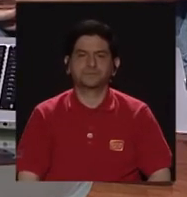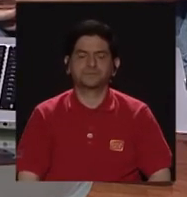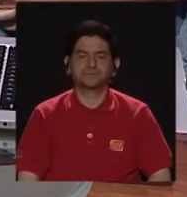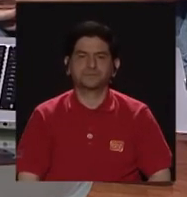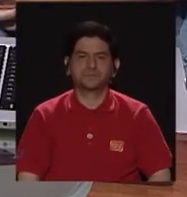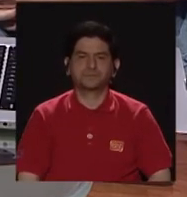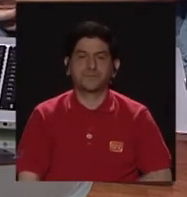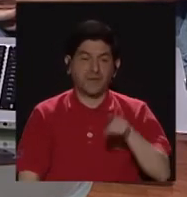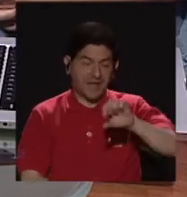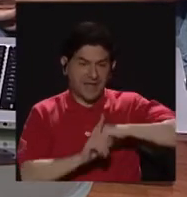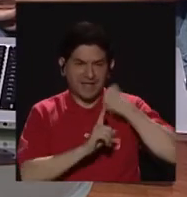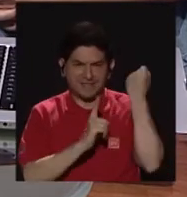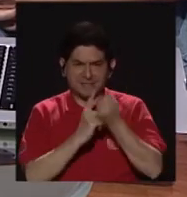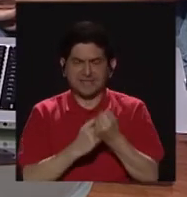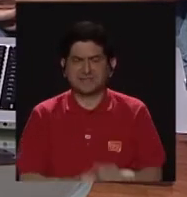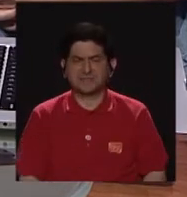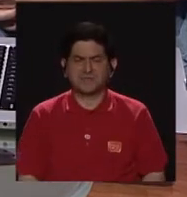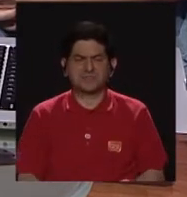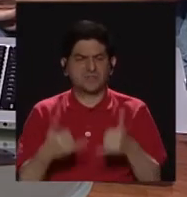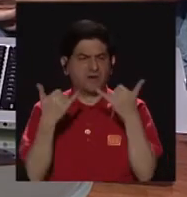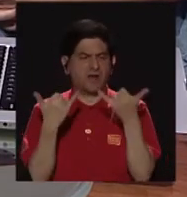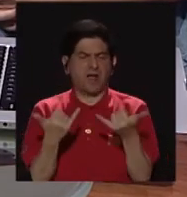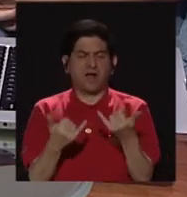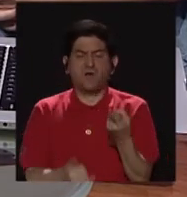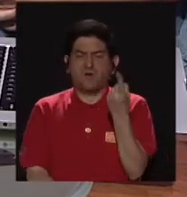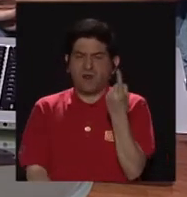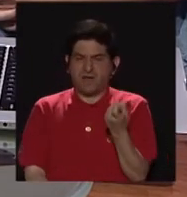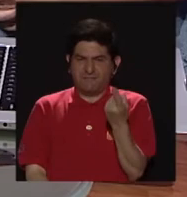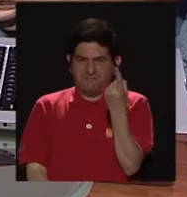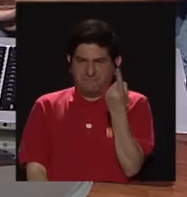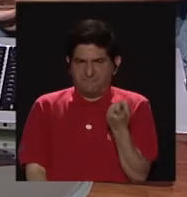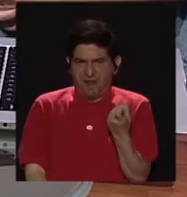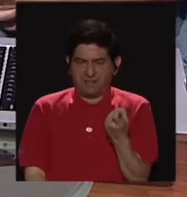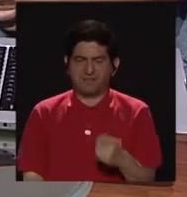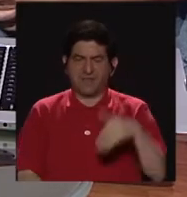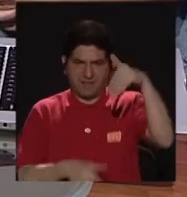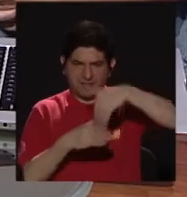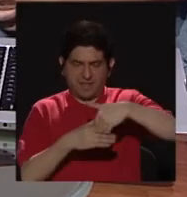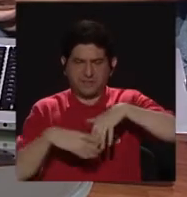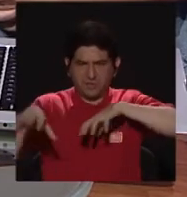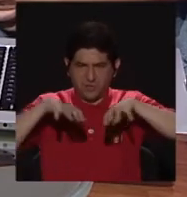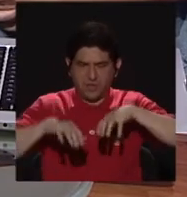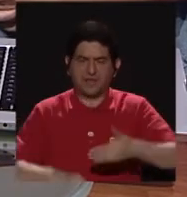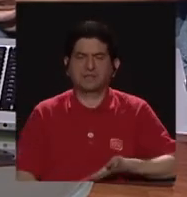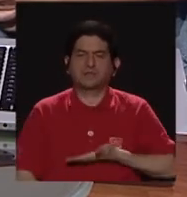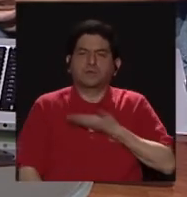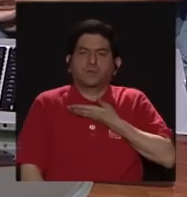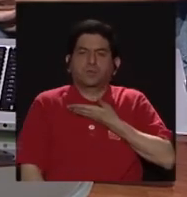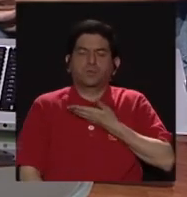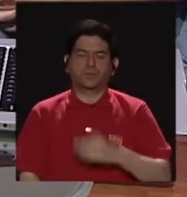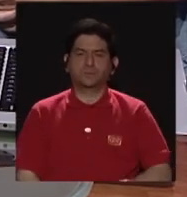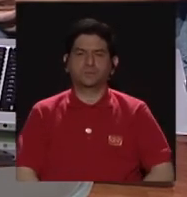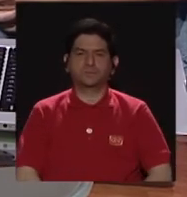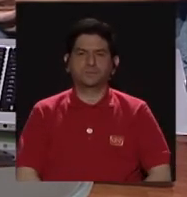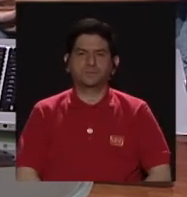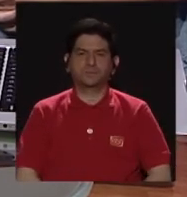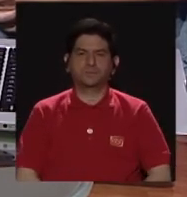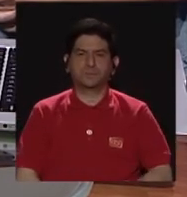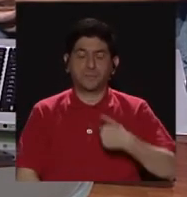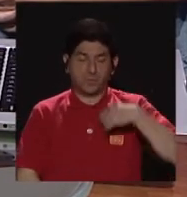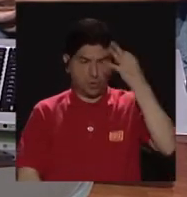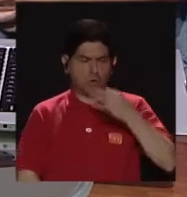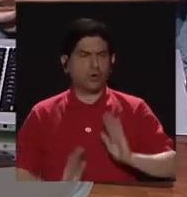y eso ha quedado sobrando o quedado más bien faltando en el orgullo no me parece